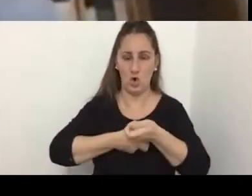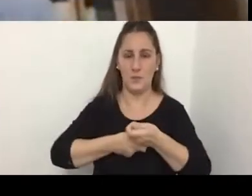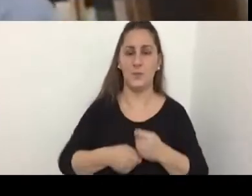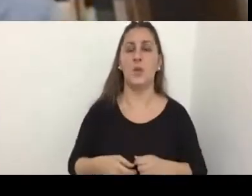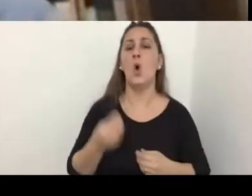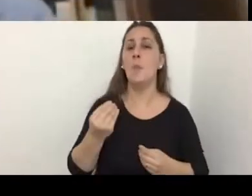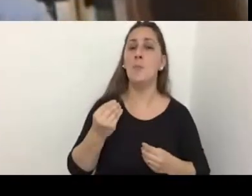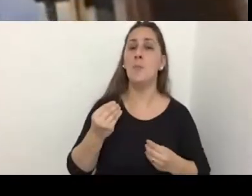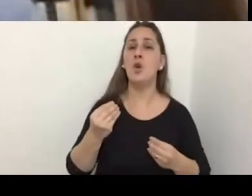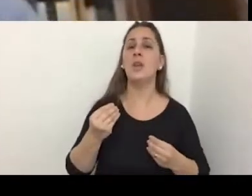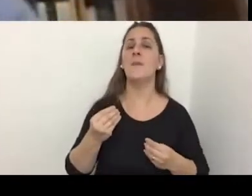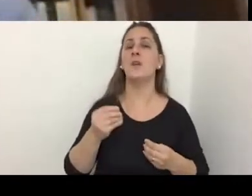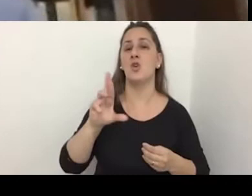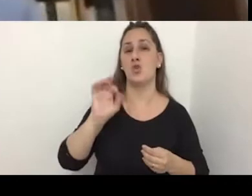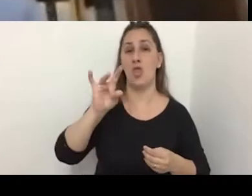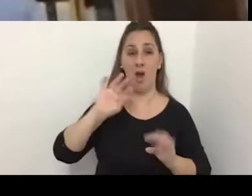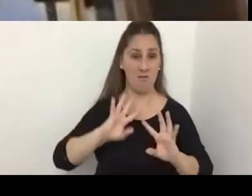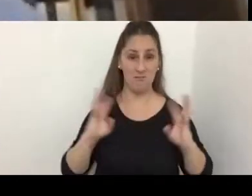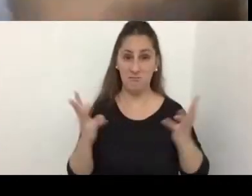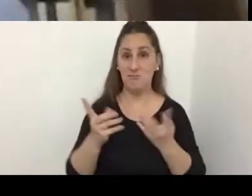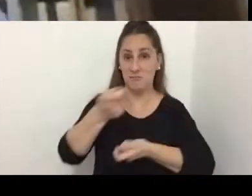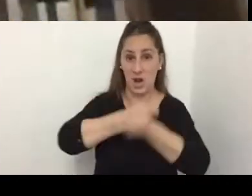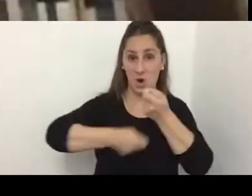ronda negocial tenemos